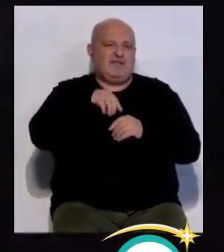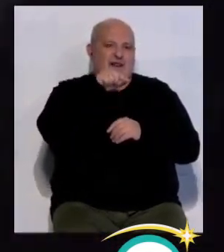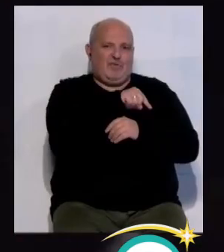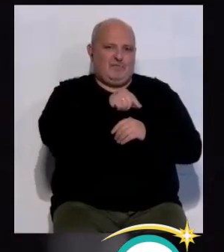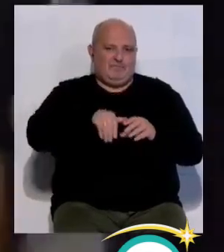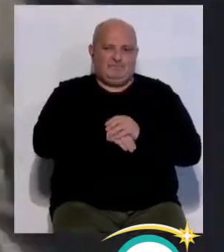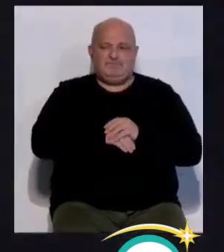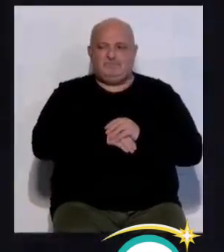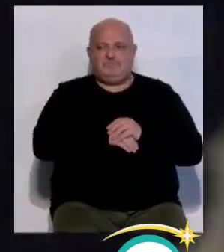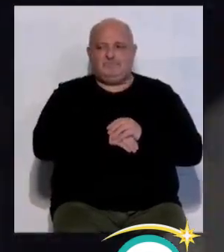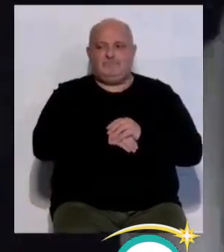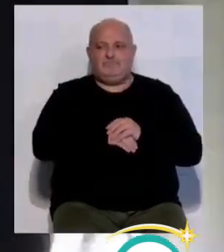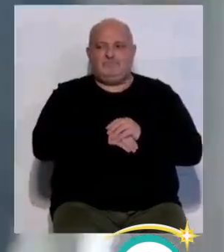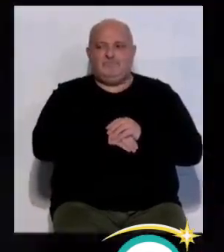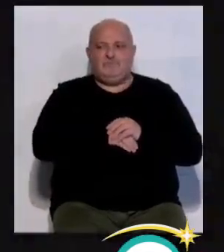Fernando.